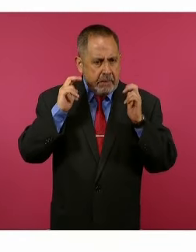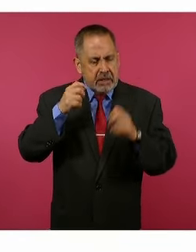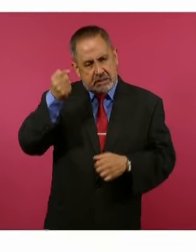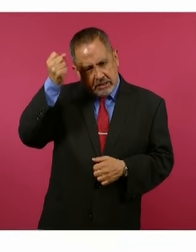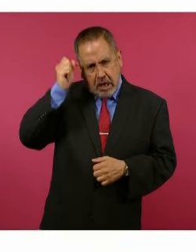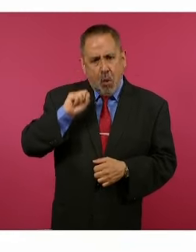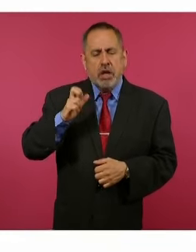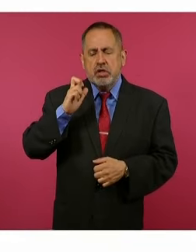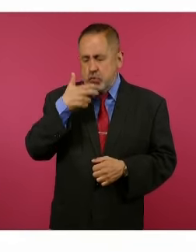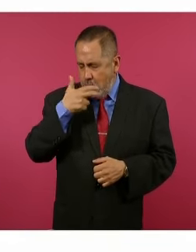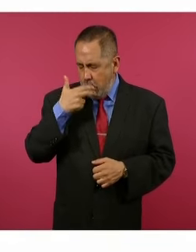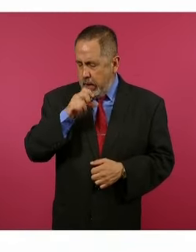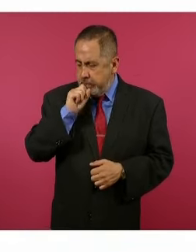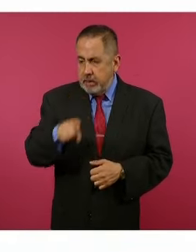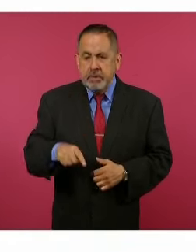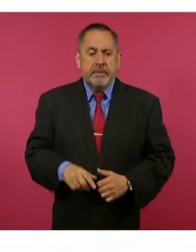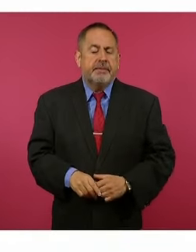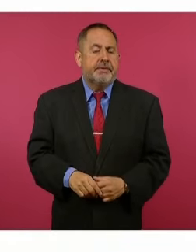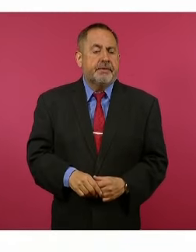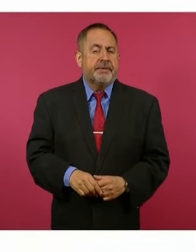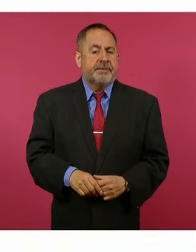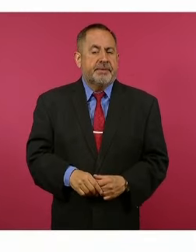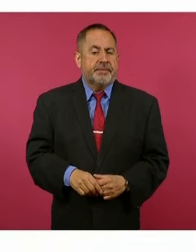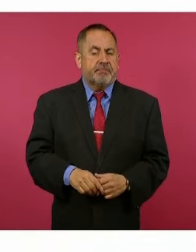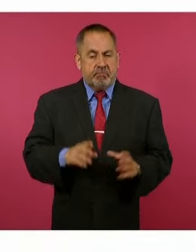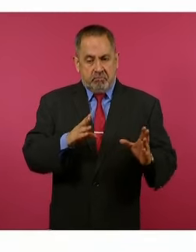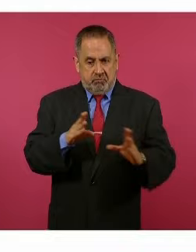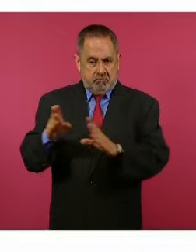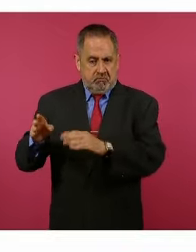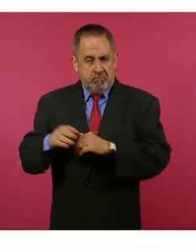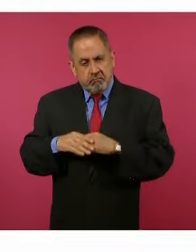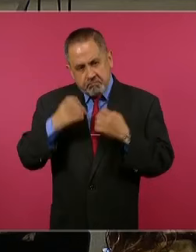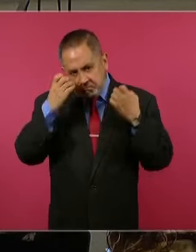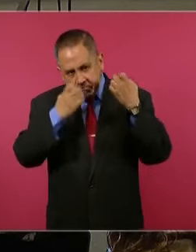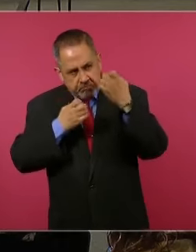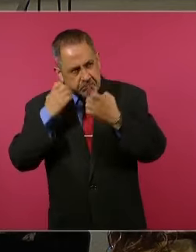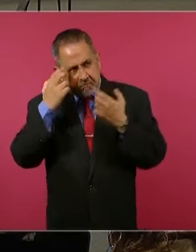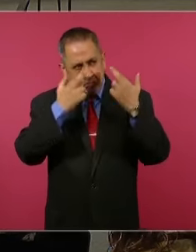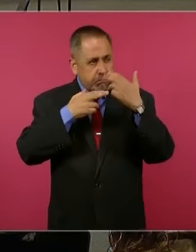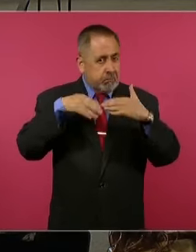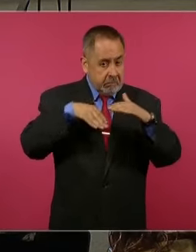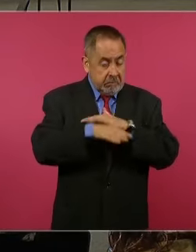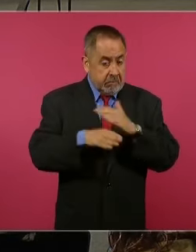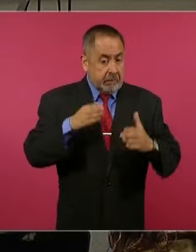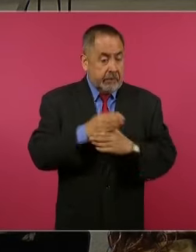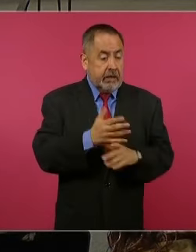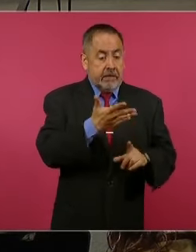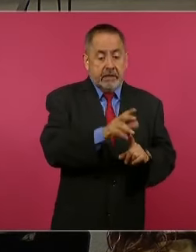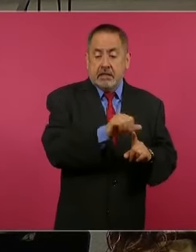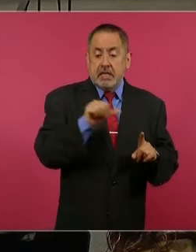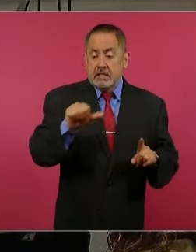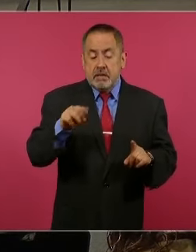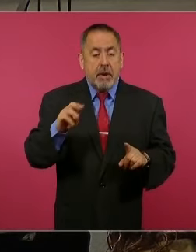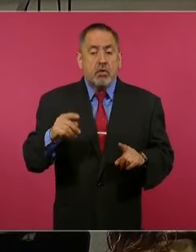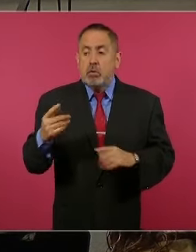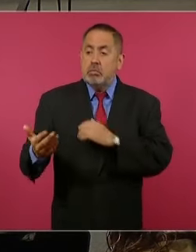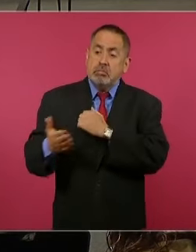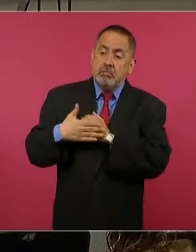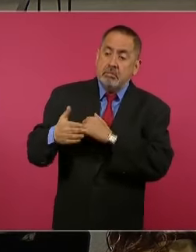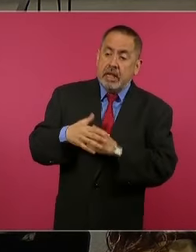y Chihuahua pasando ahora a los temas de verificación entre el 10 y el 16 de mayo atendimos